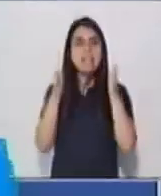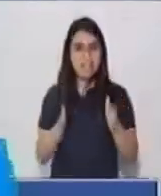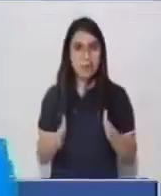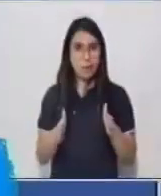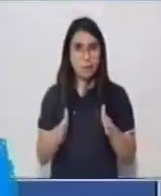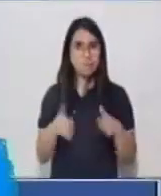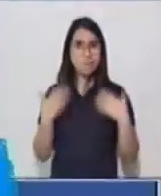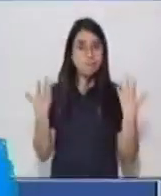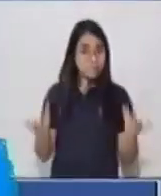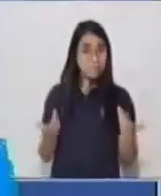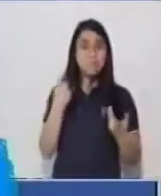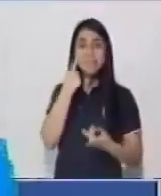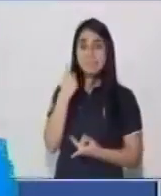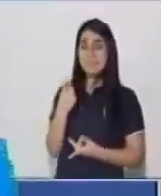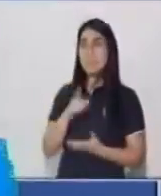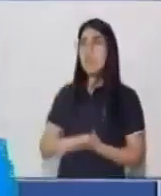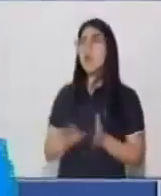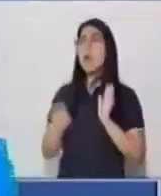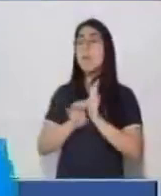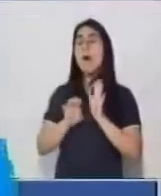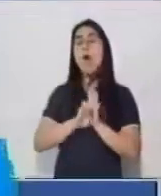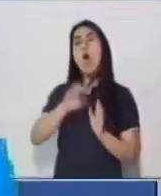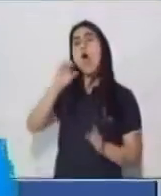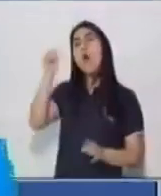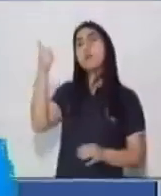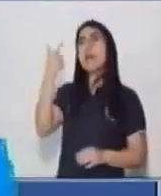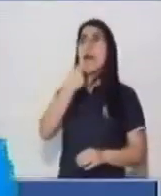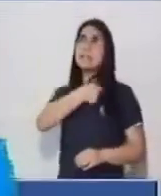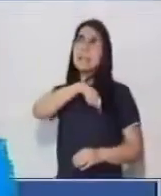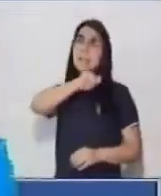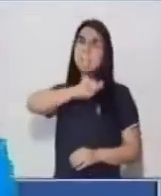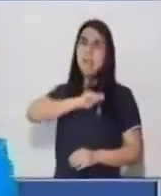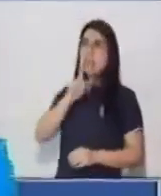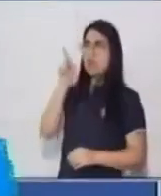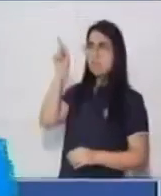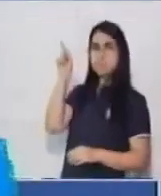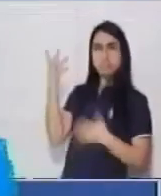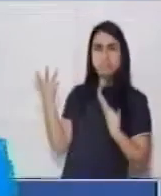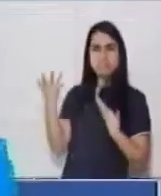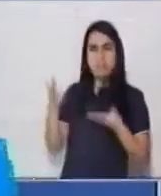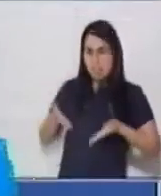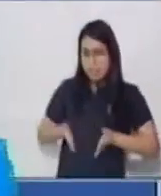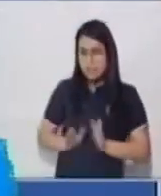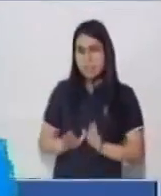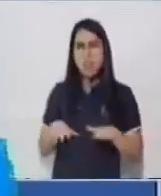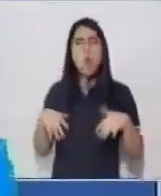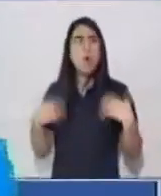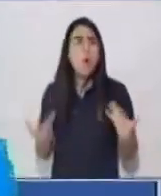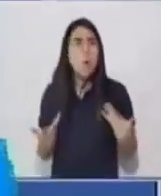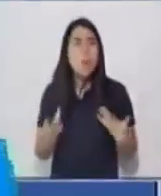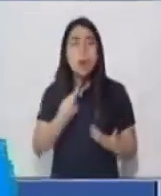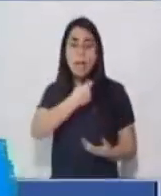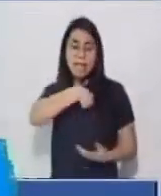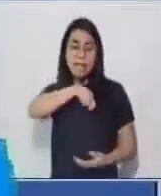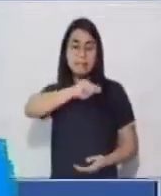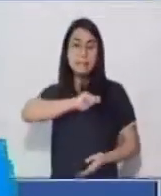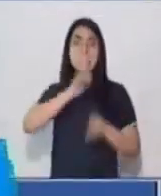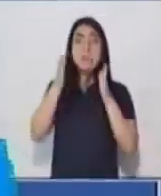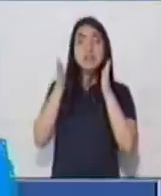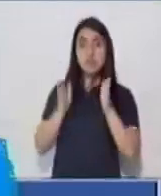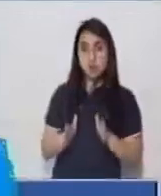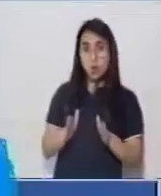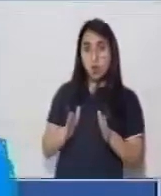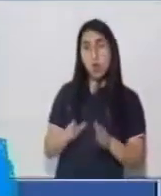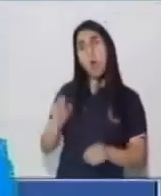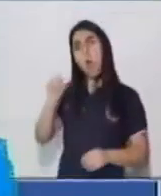ejemplos. Si las personas viven en España, es español. Si viven en